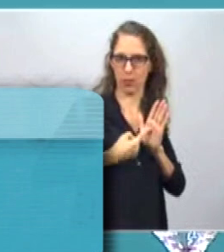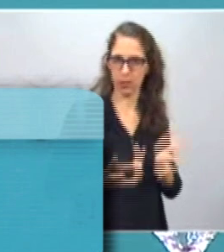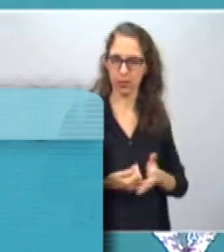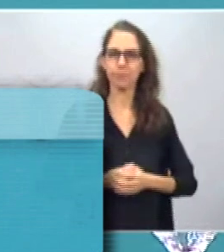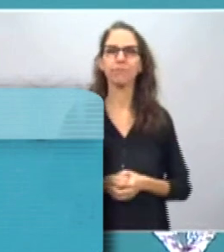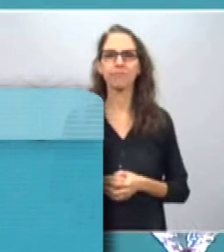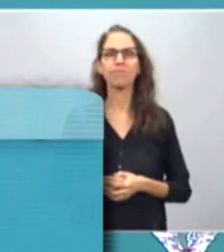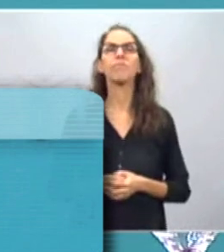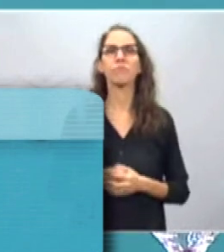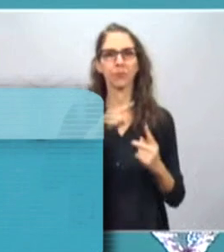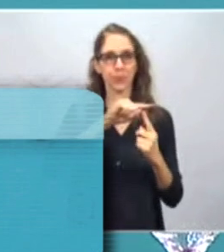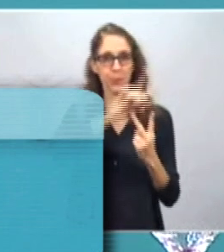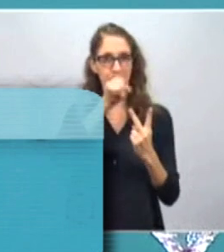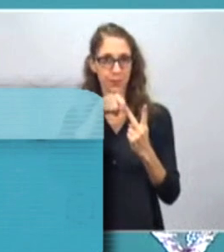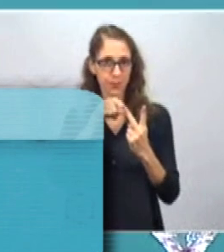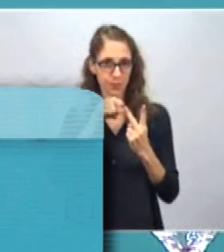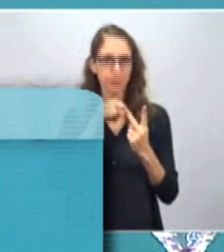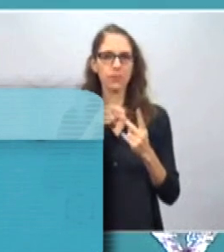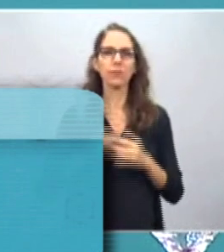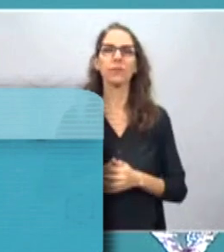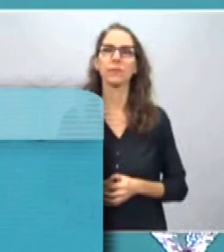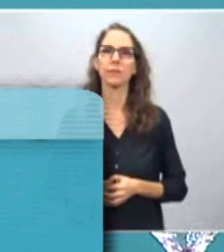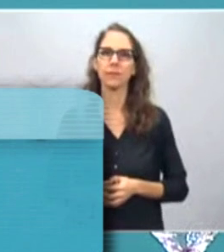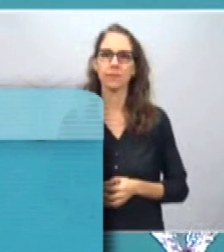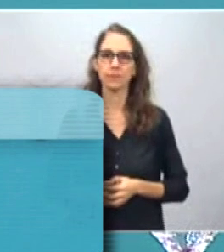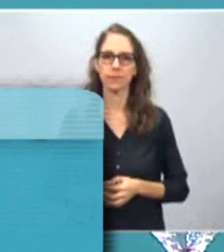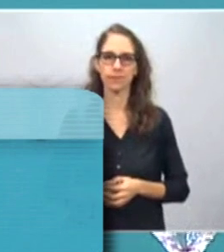Aires. En segunda instancia,